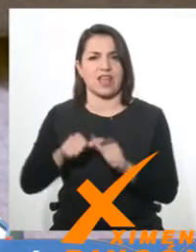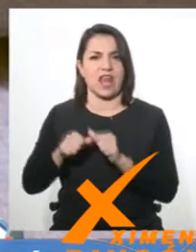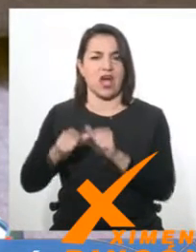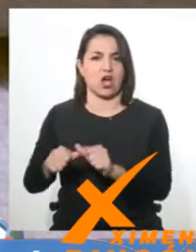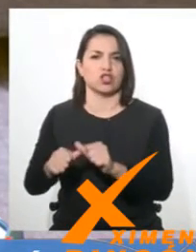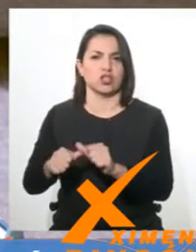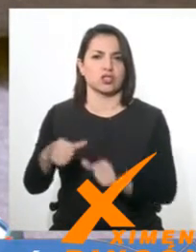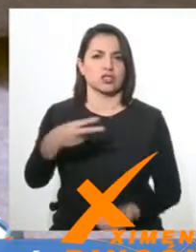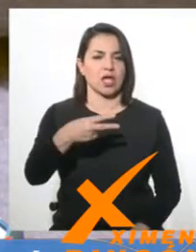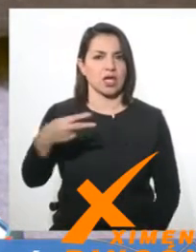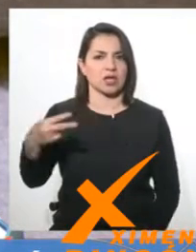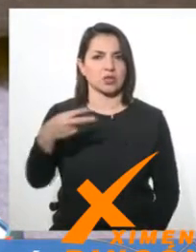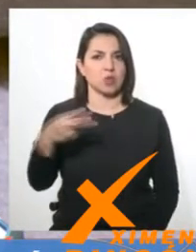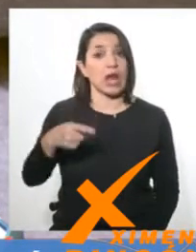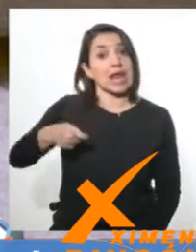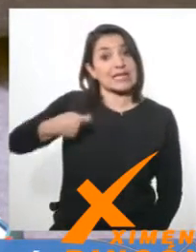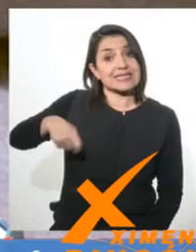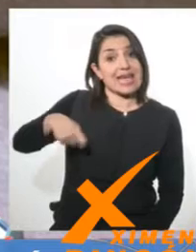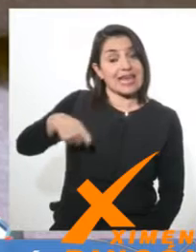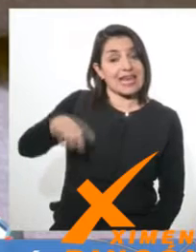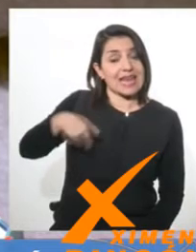en el Senado, los boletines